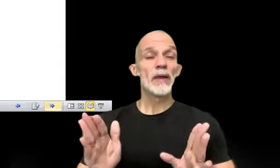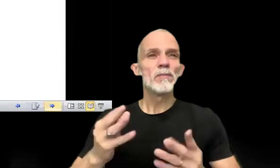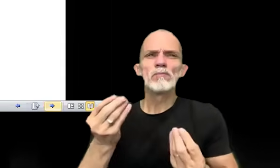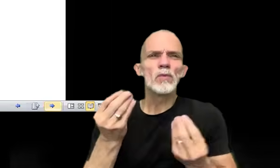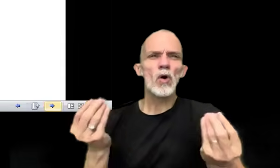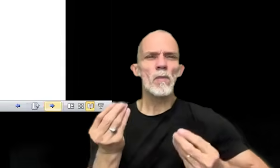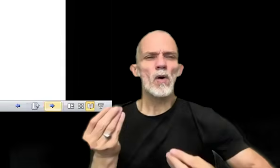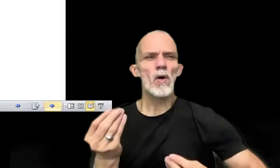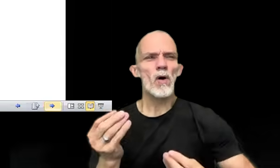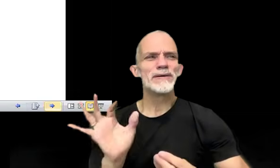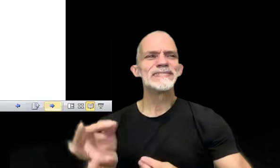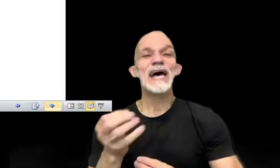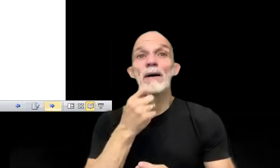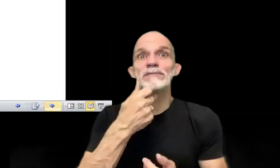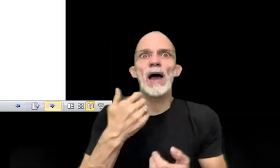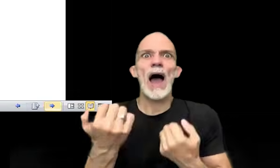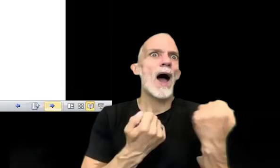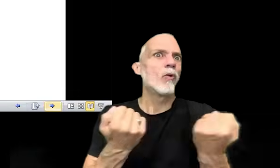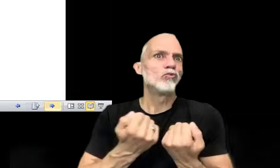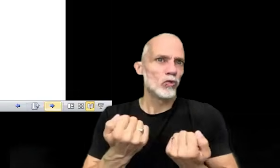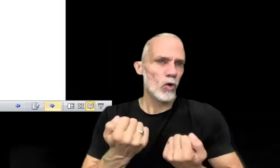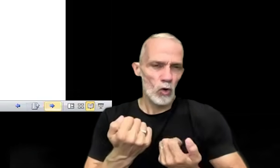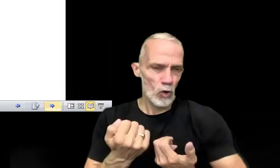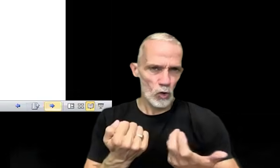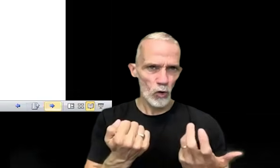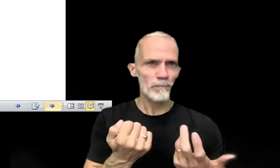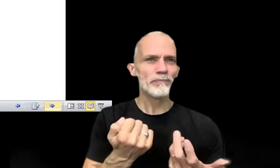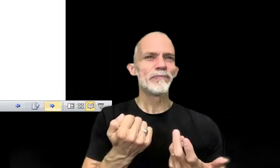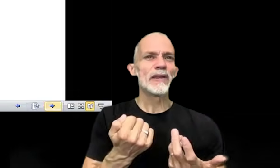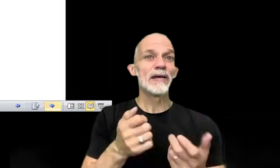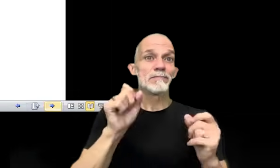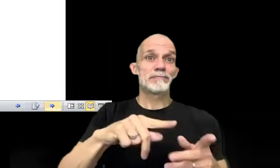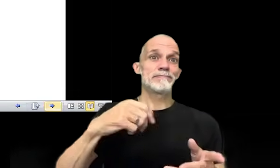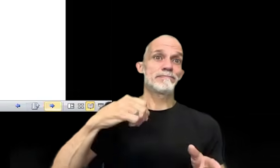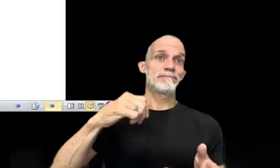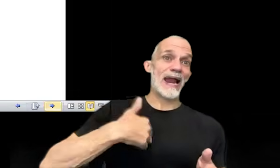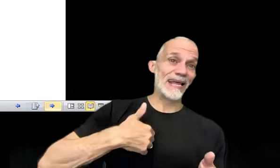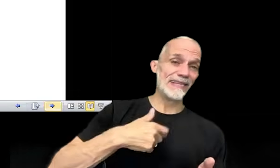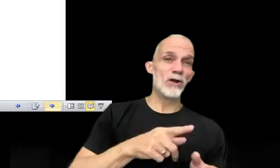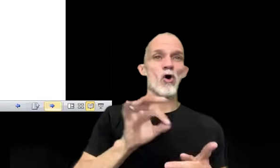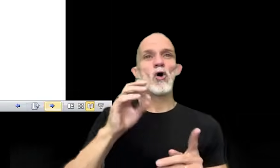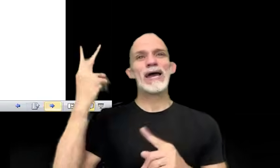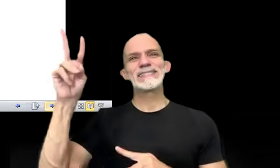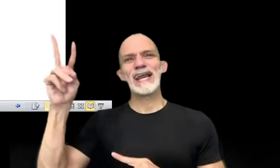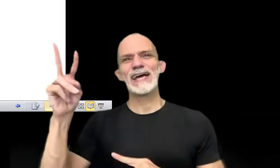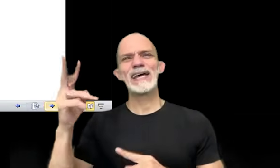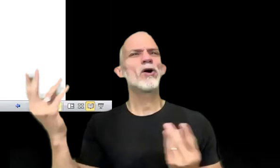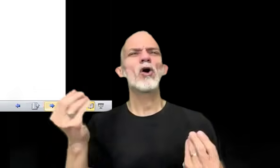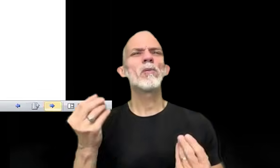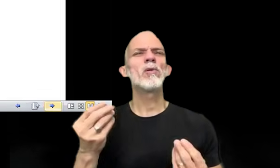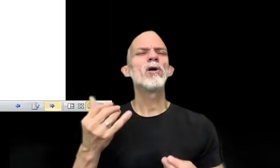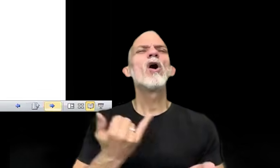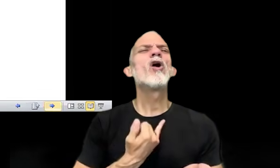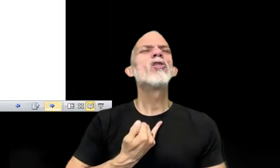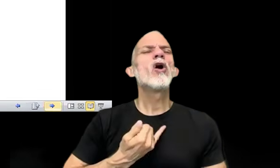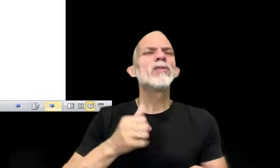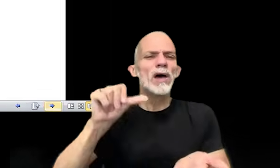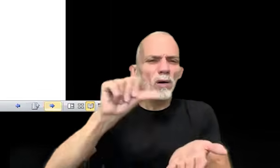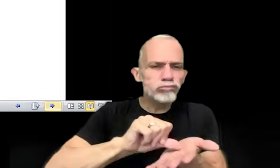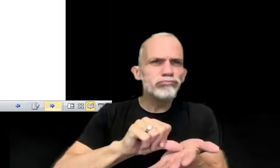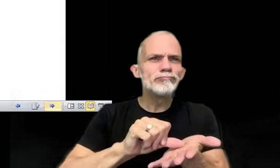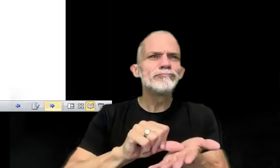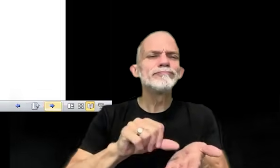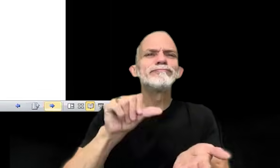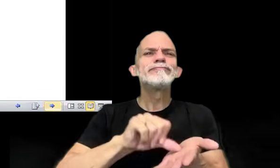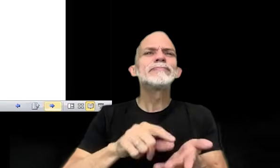Para definir si un vehículo es del país o del exterior, lo que me va a dar la radicación del vehículo